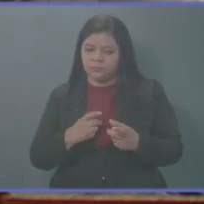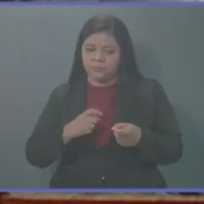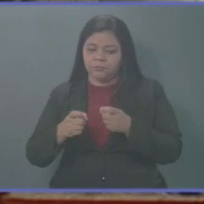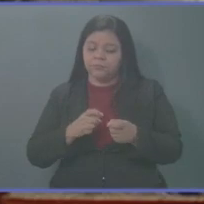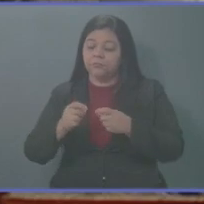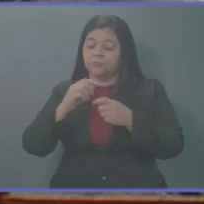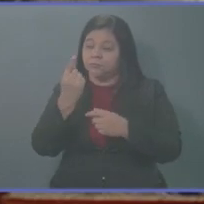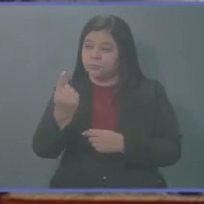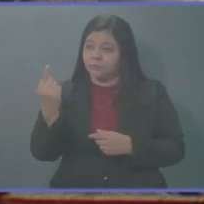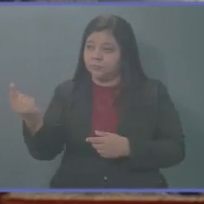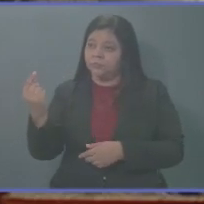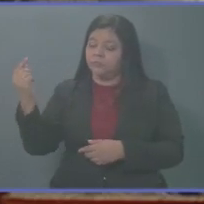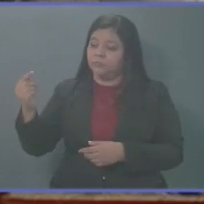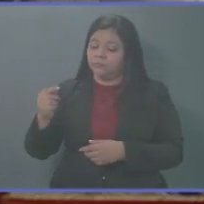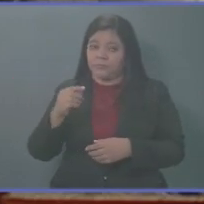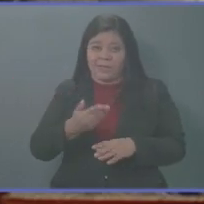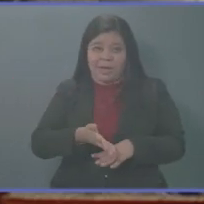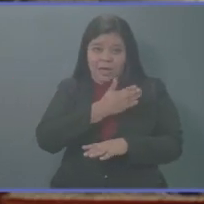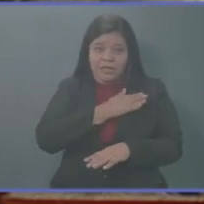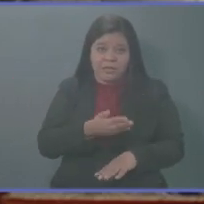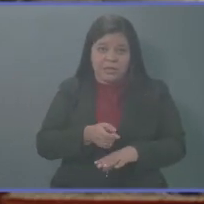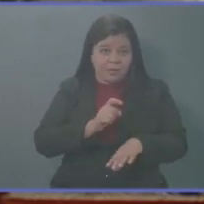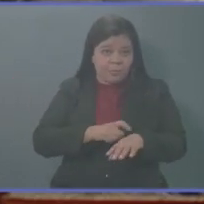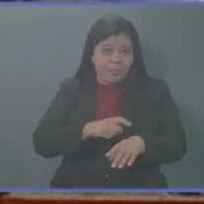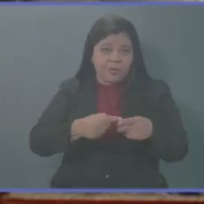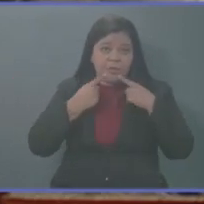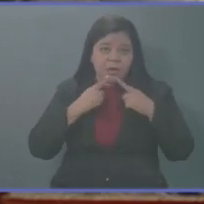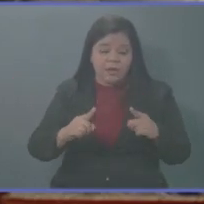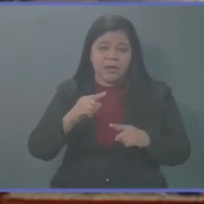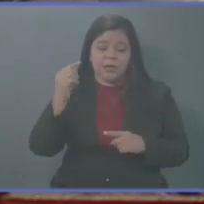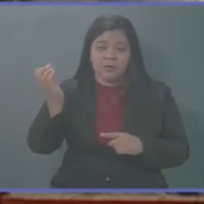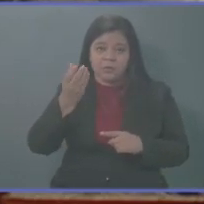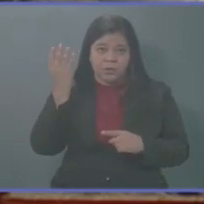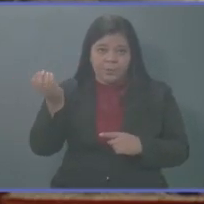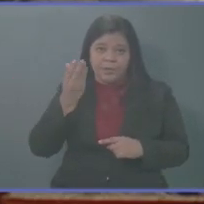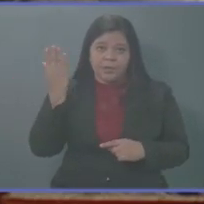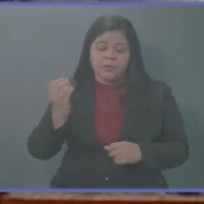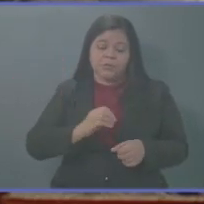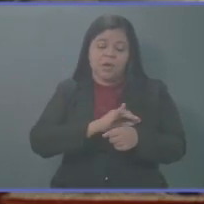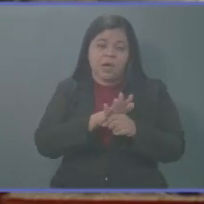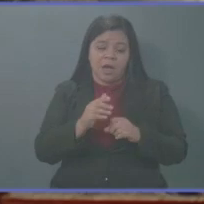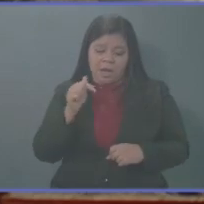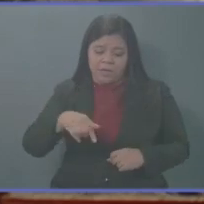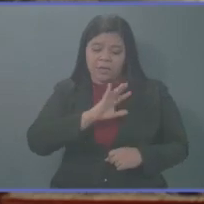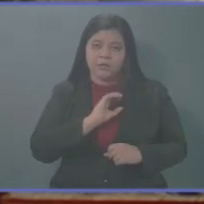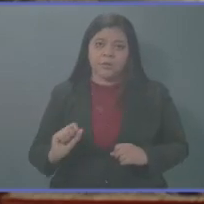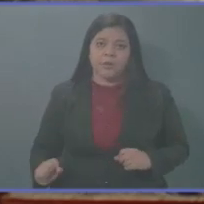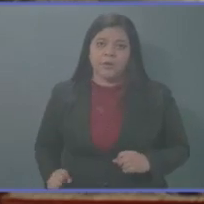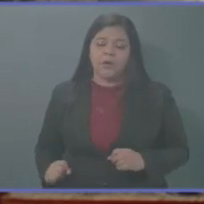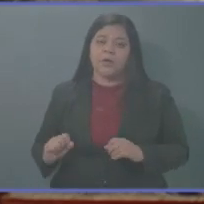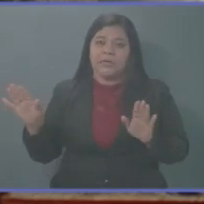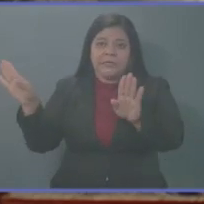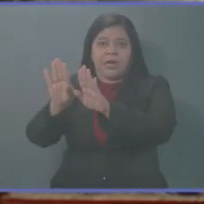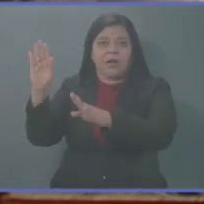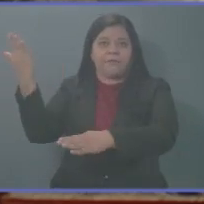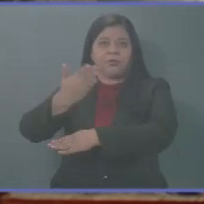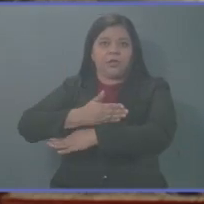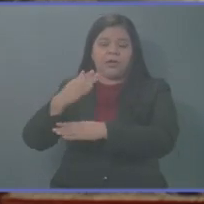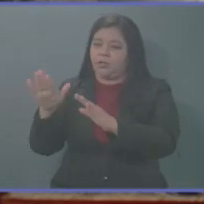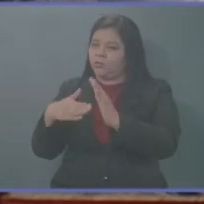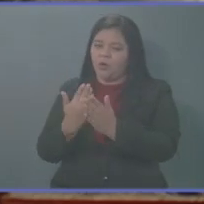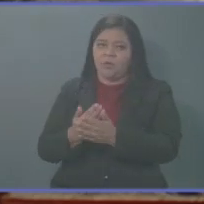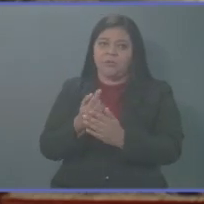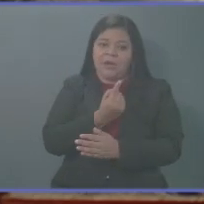de los salvadoreños que al momento de la declaración de emergencia por la pandemia del COVID-19 se encontraba fuera del